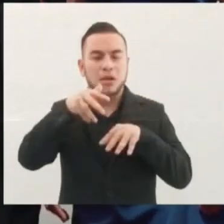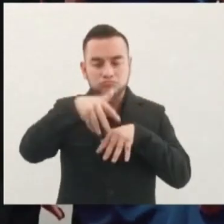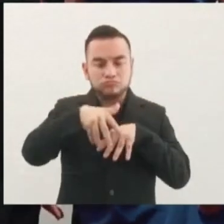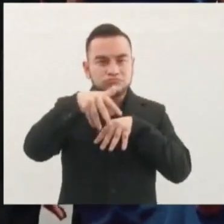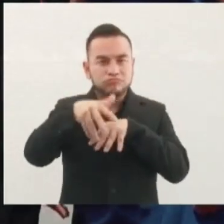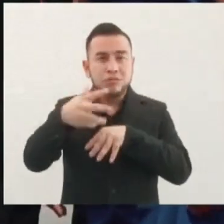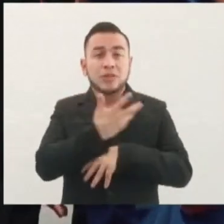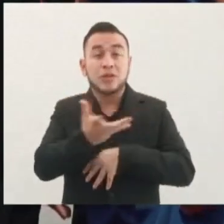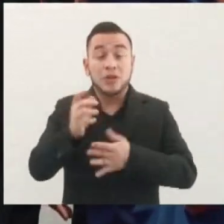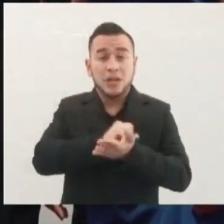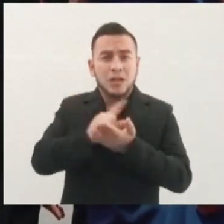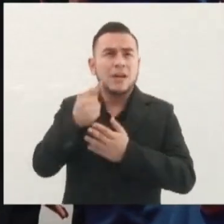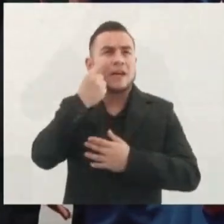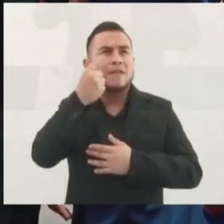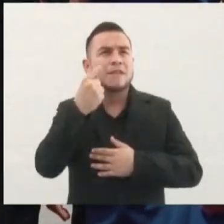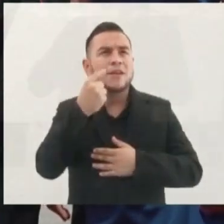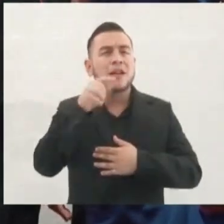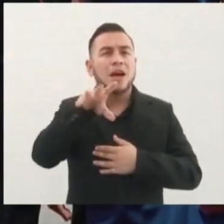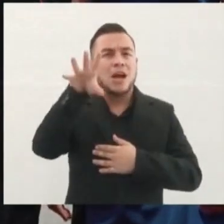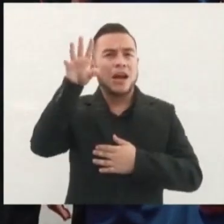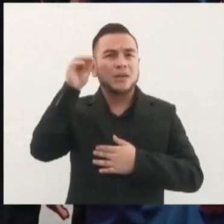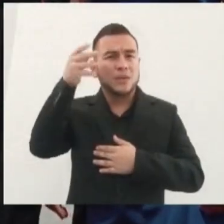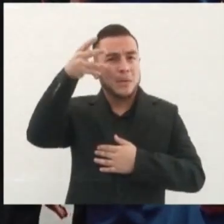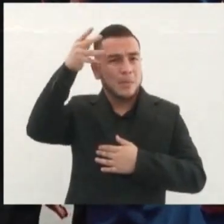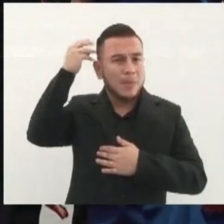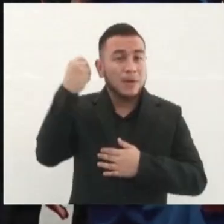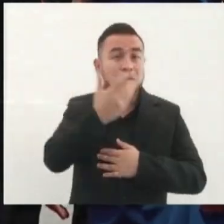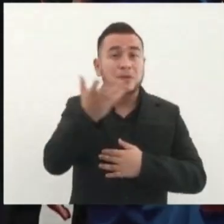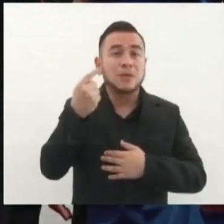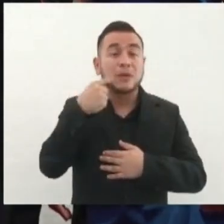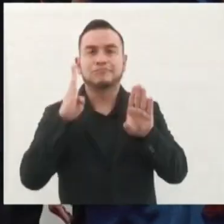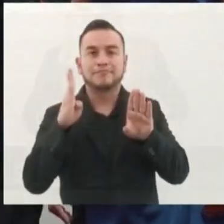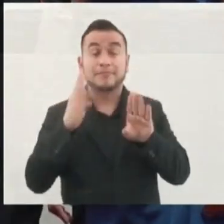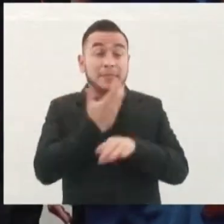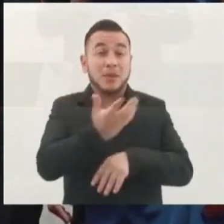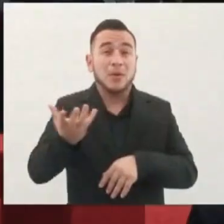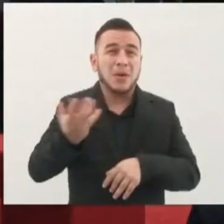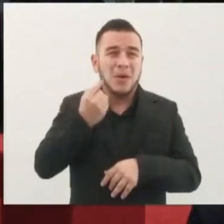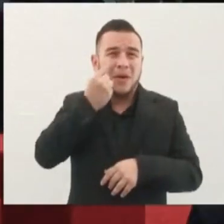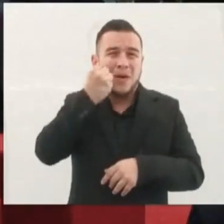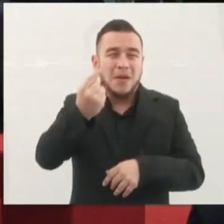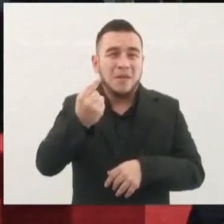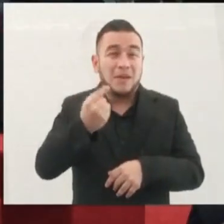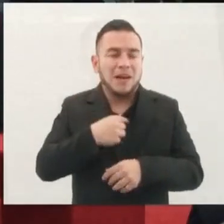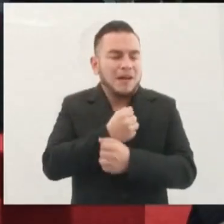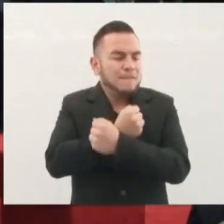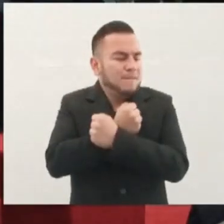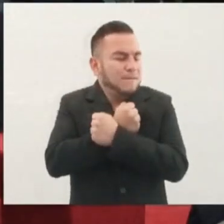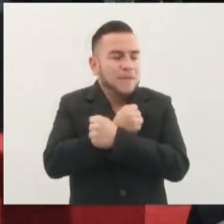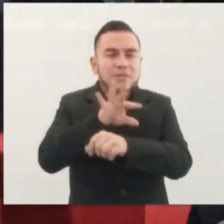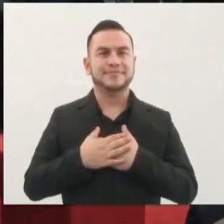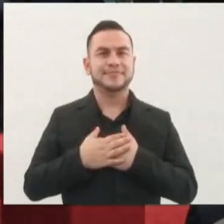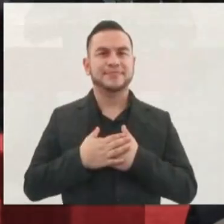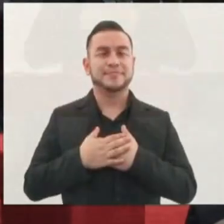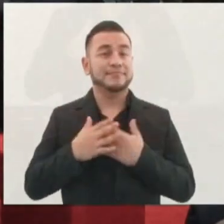las escuelas y las casas vestidas de azul y blanco con banderas de El Salvador pegadas en las puertas, todos llenos de patriotismo, de amor por nuestro